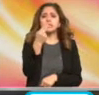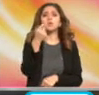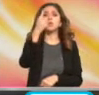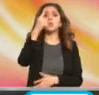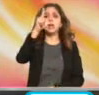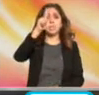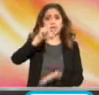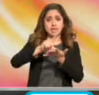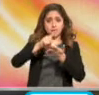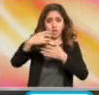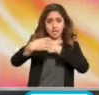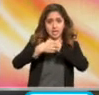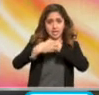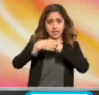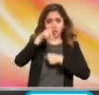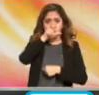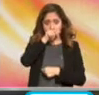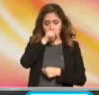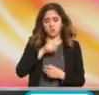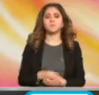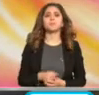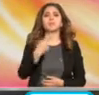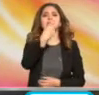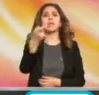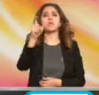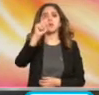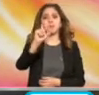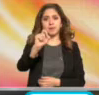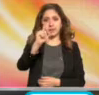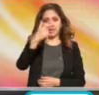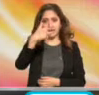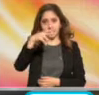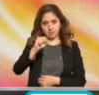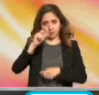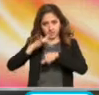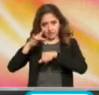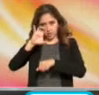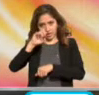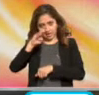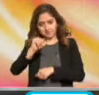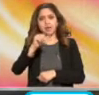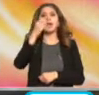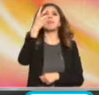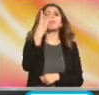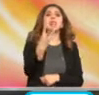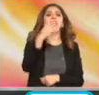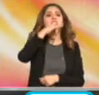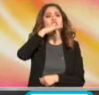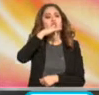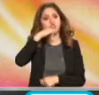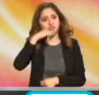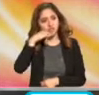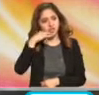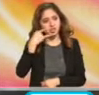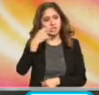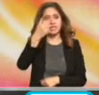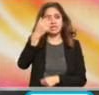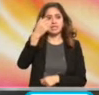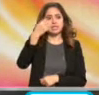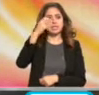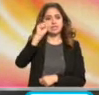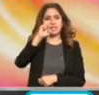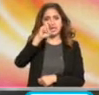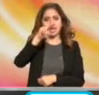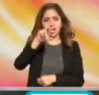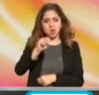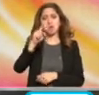1 litro de caldo de pollo. 120 gramos de queso crema. 3 piezas de chile serrano con venas y con semillas, ¿no?